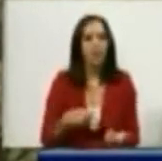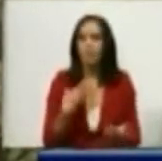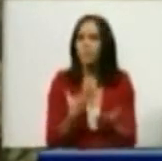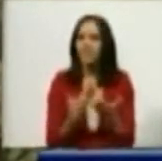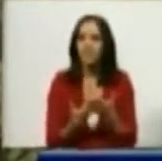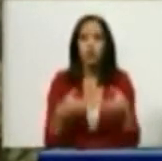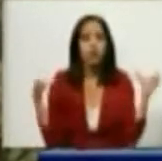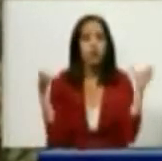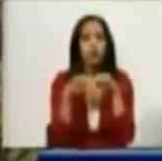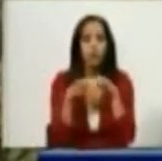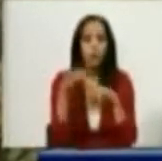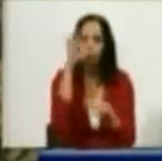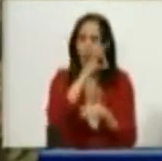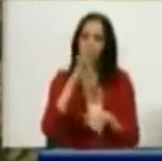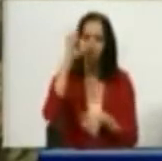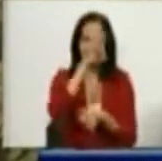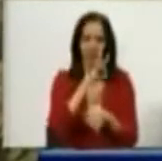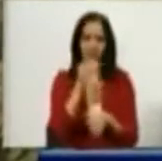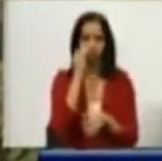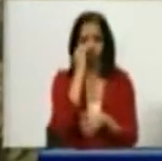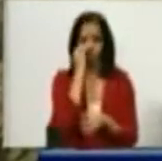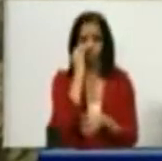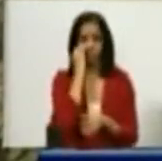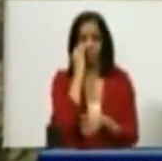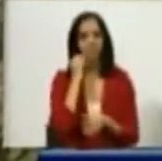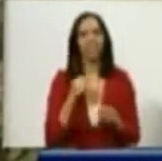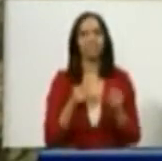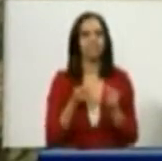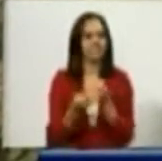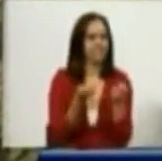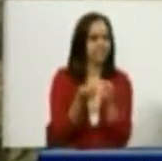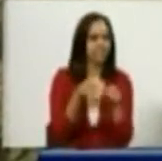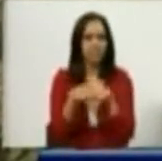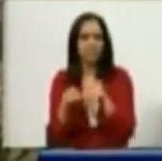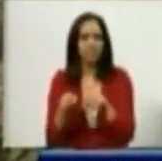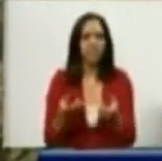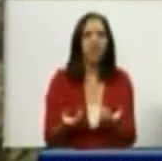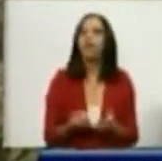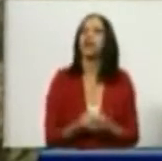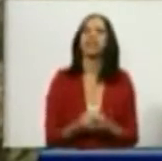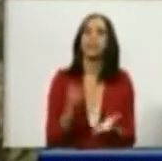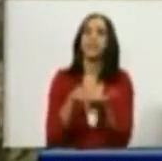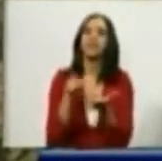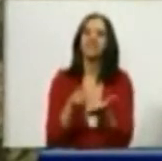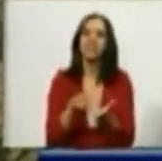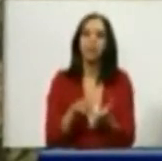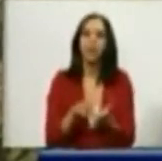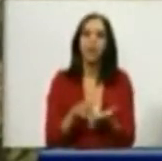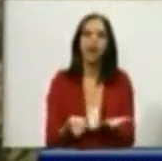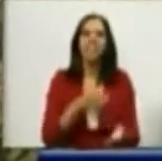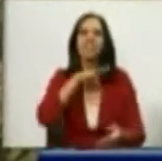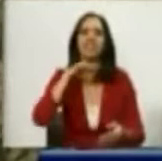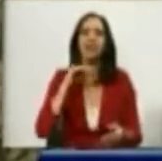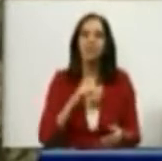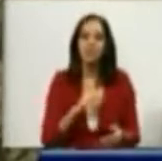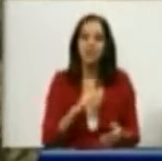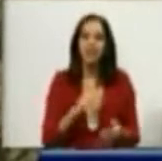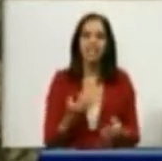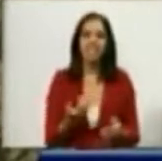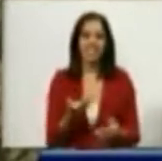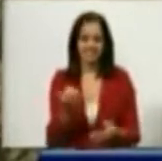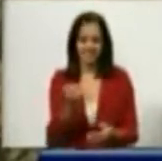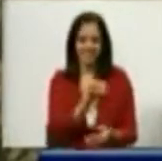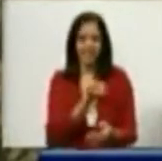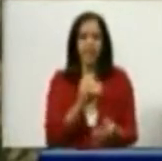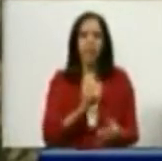delincuentes que andan conspirando y que participaron activamente en el magnicidio en grado de frustración contra el comandante